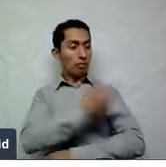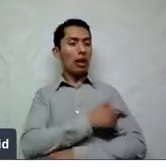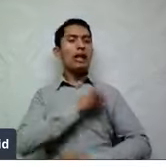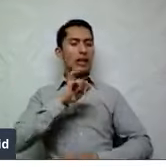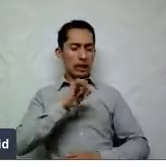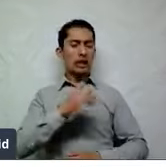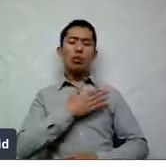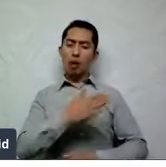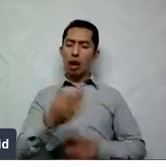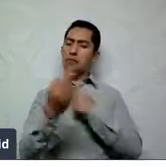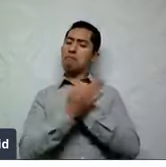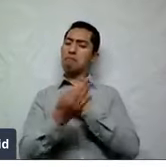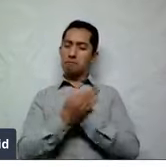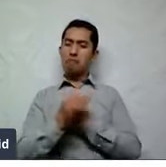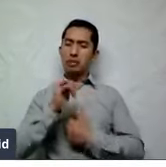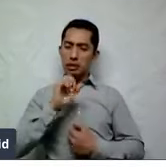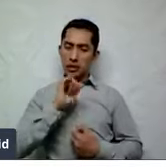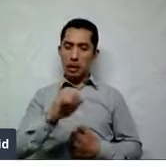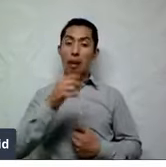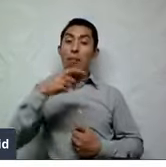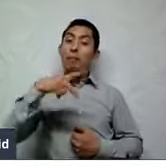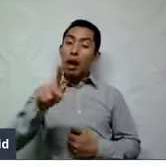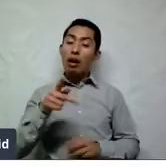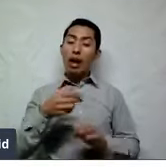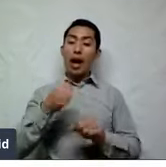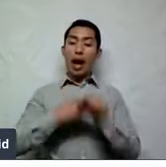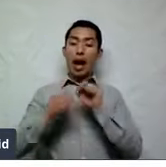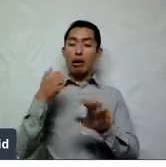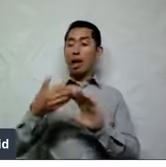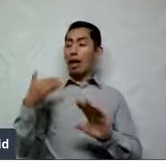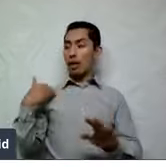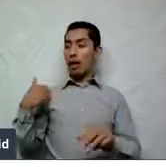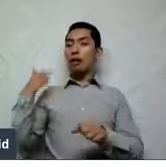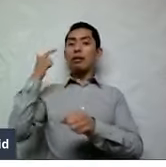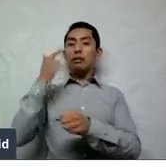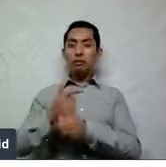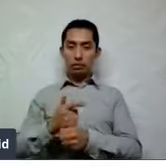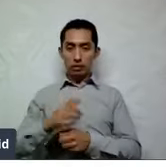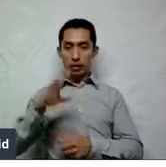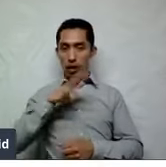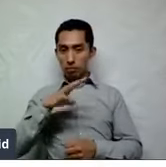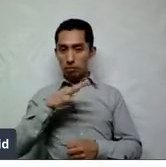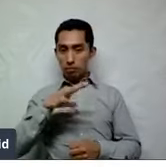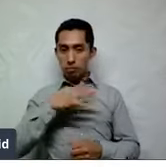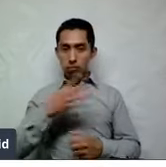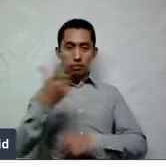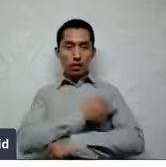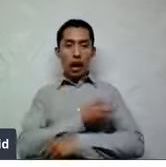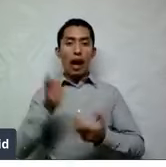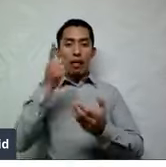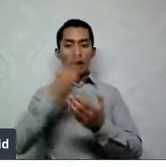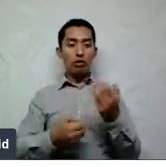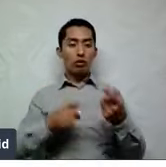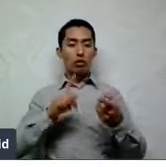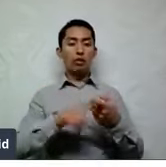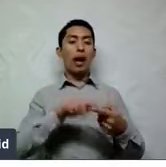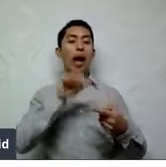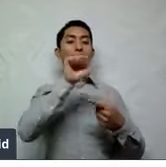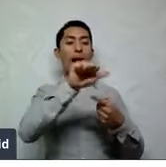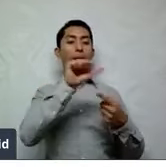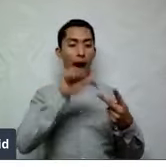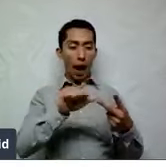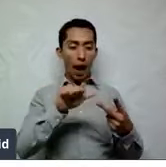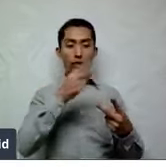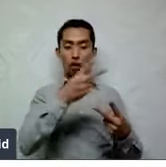buena. Sin embargo, hace algunos años aparece una que tiene dos A y dos B, entonces